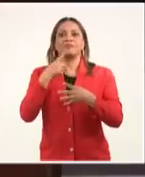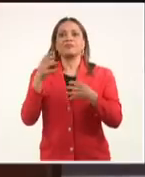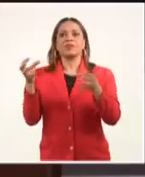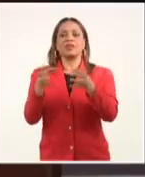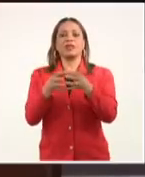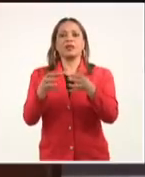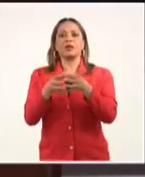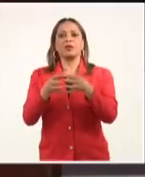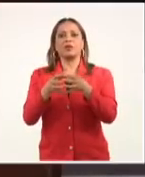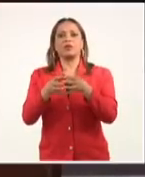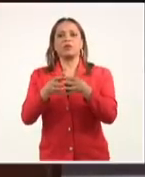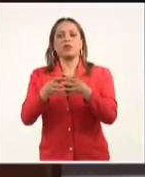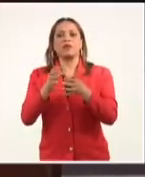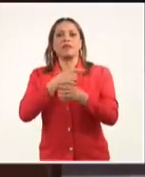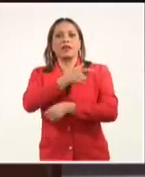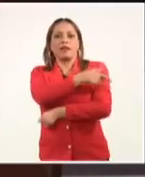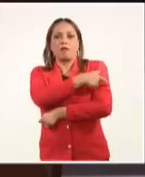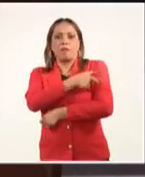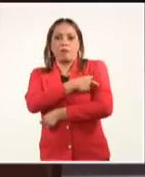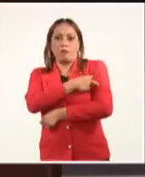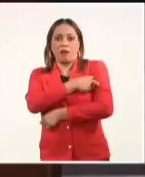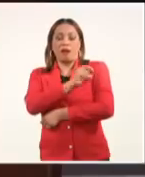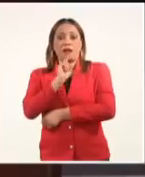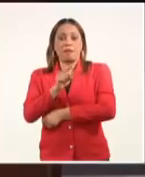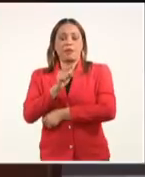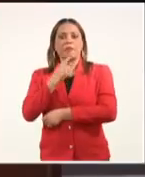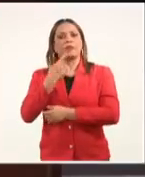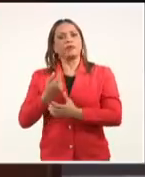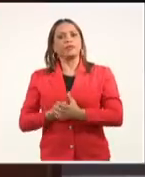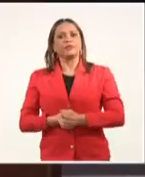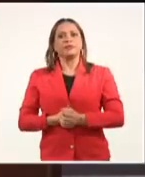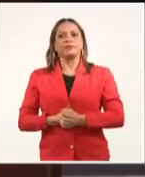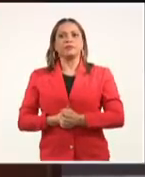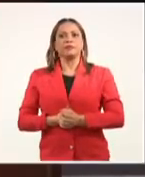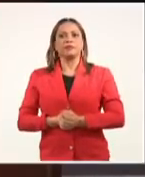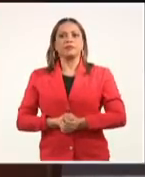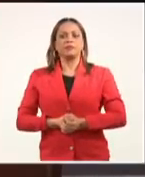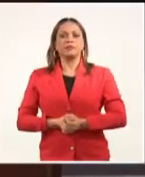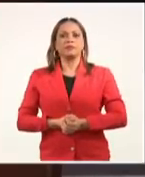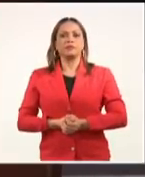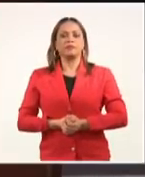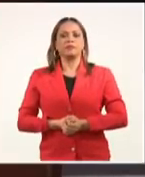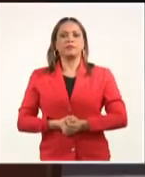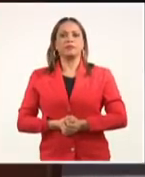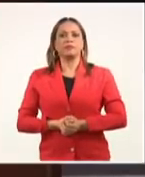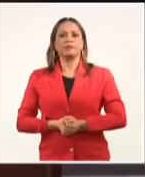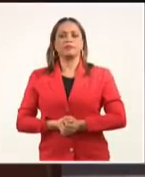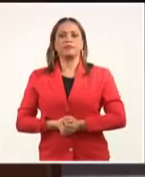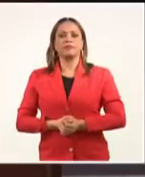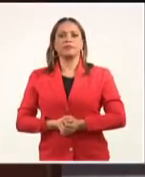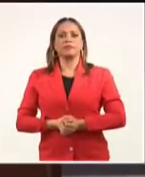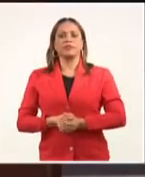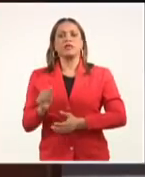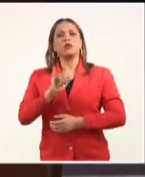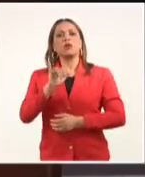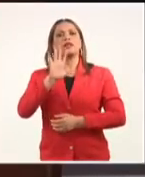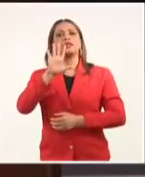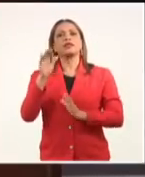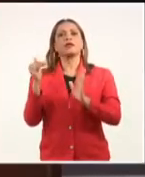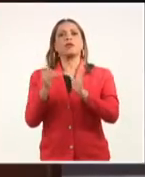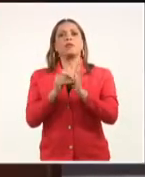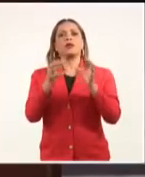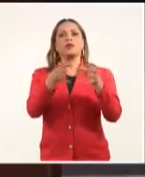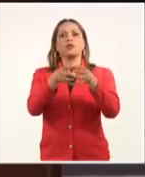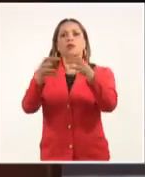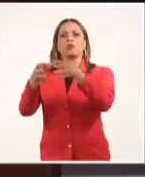guarnición del cuartel Moncada y de las 5.000 tropas que se encontraban